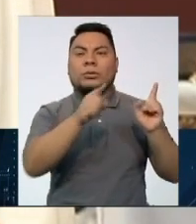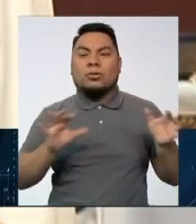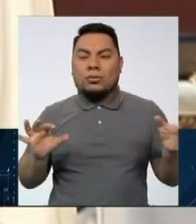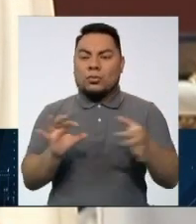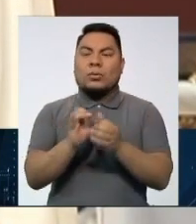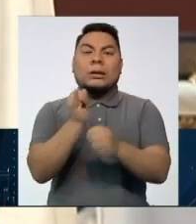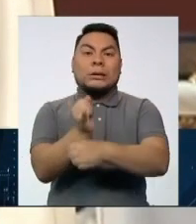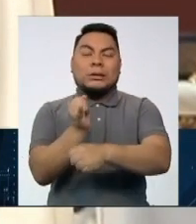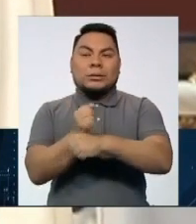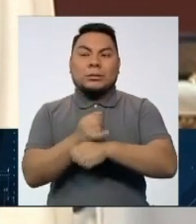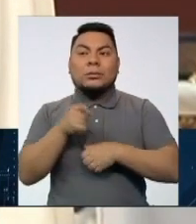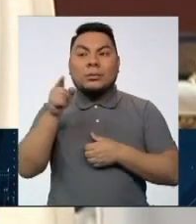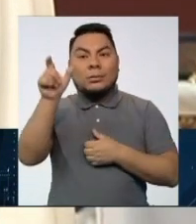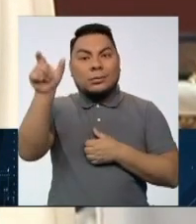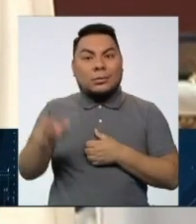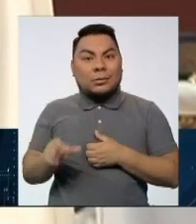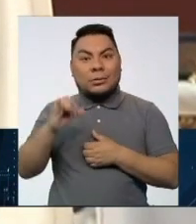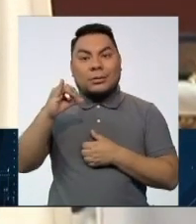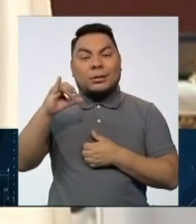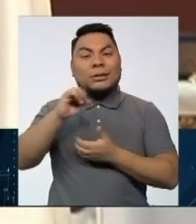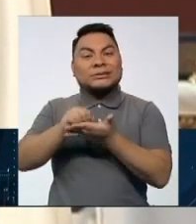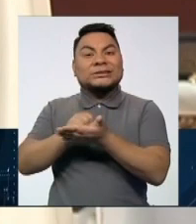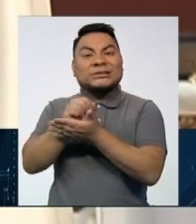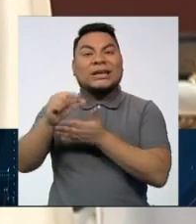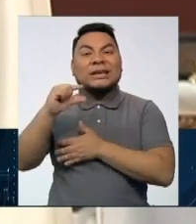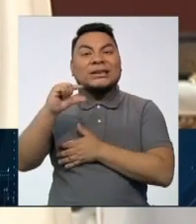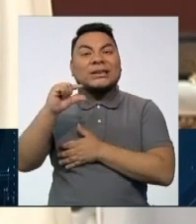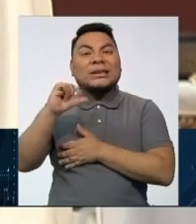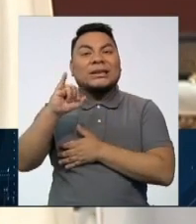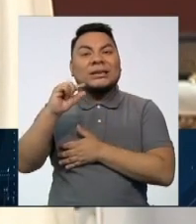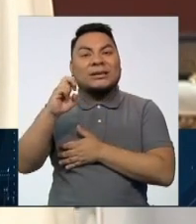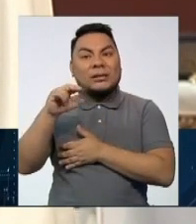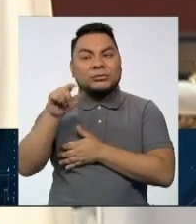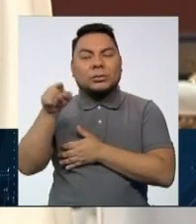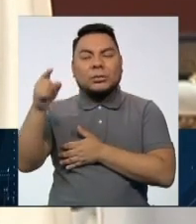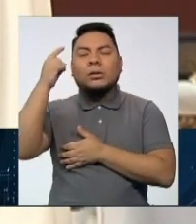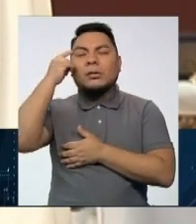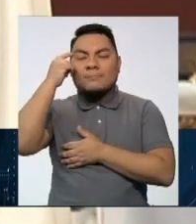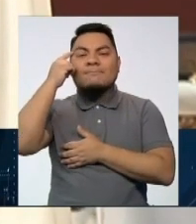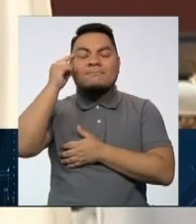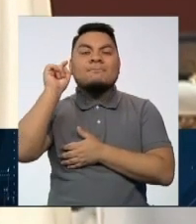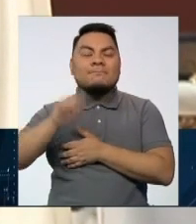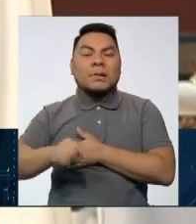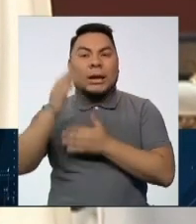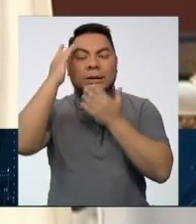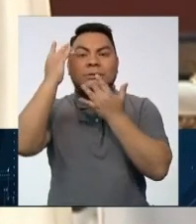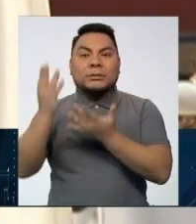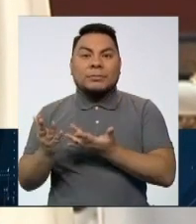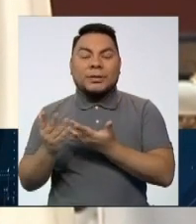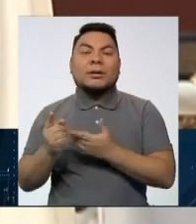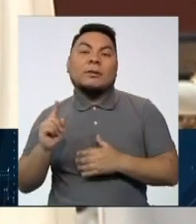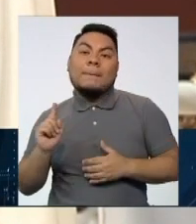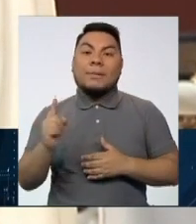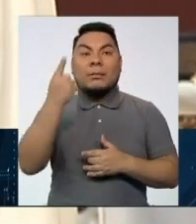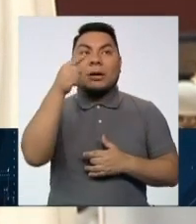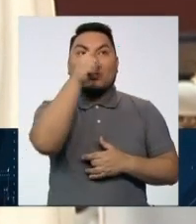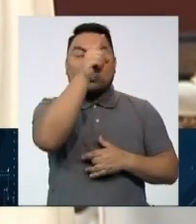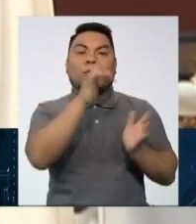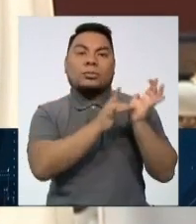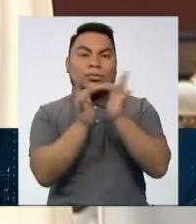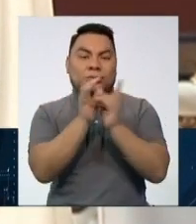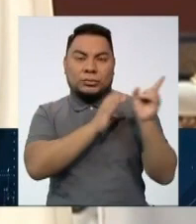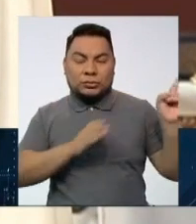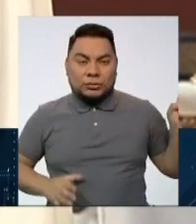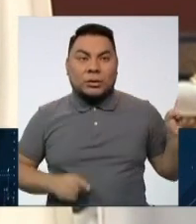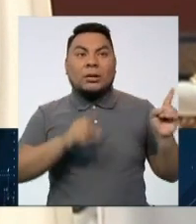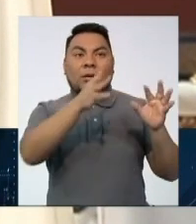Para Ignacio, la Iglesia es el signo evidente que la esperanza iniciada en Jesús se